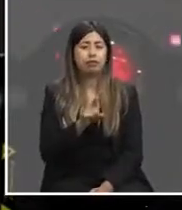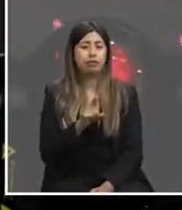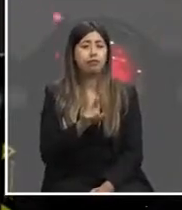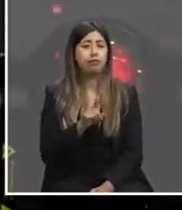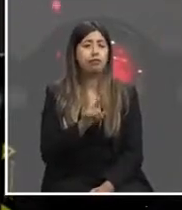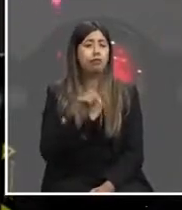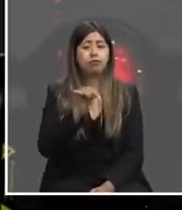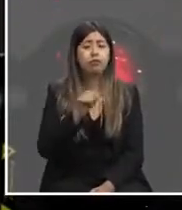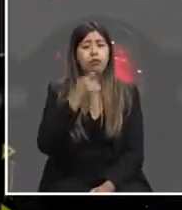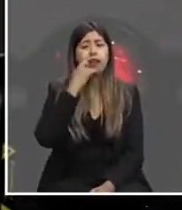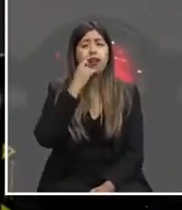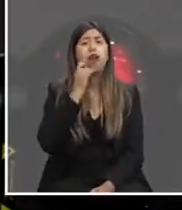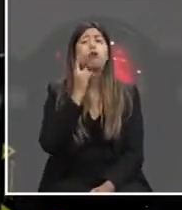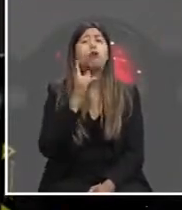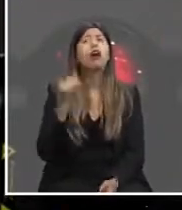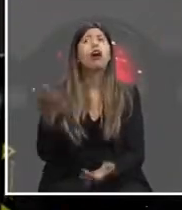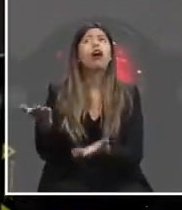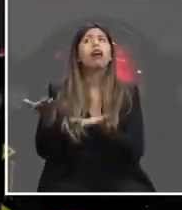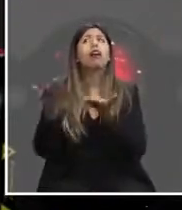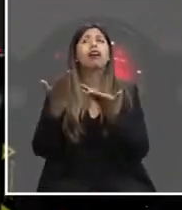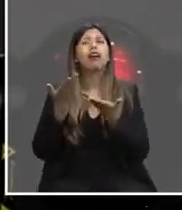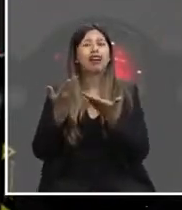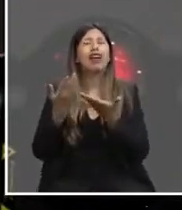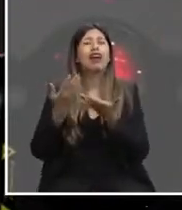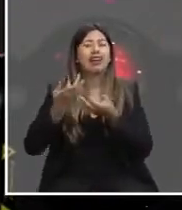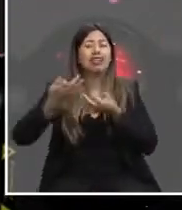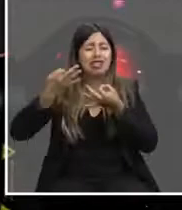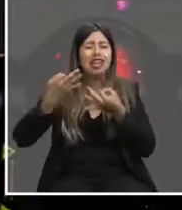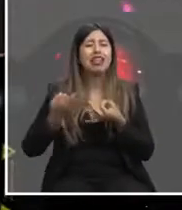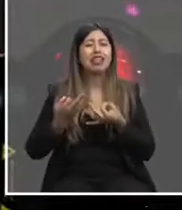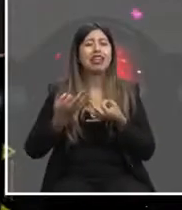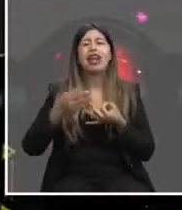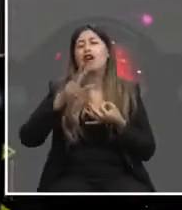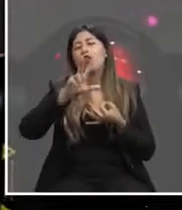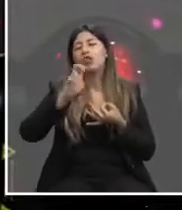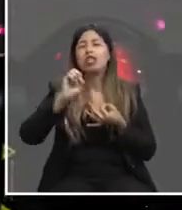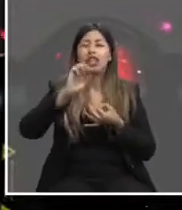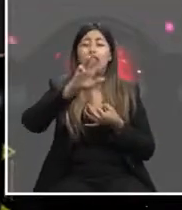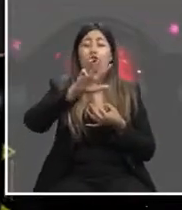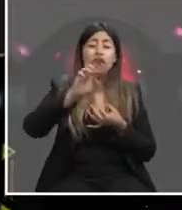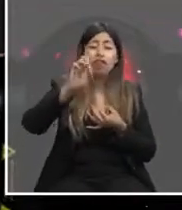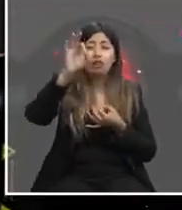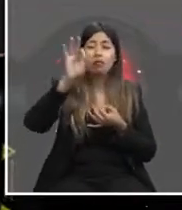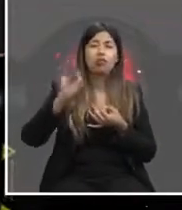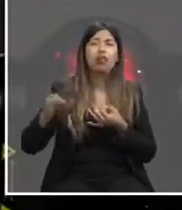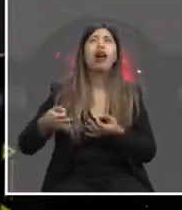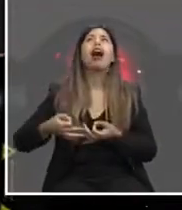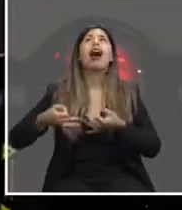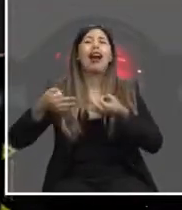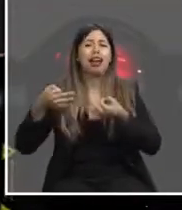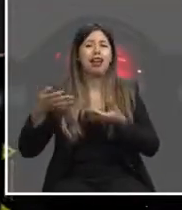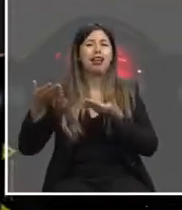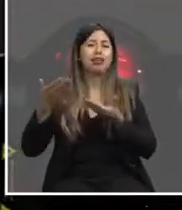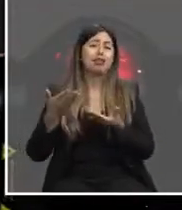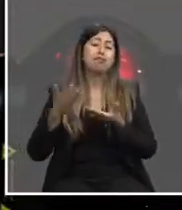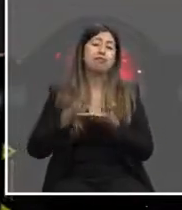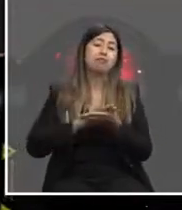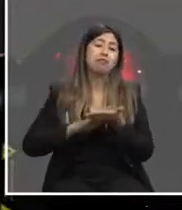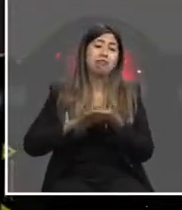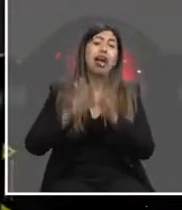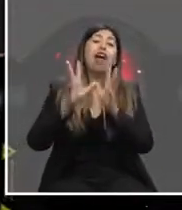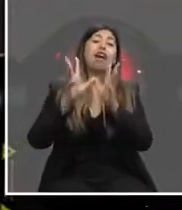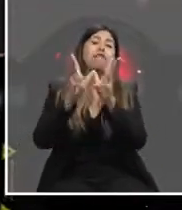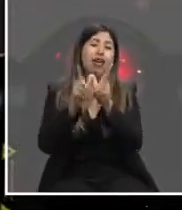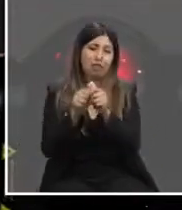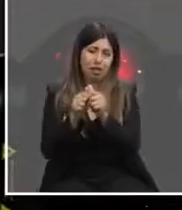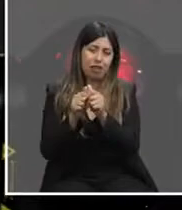el núcleo familiar. Te daba casi el 80-90% de las certezas. Tú le preguntabas a personas muy